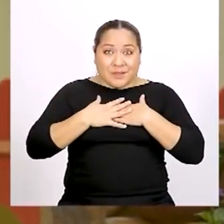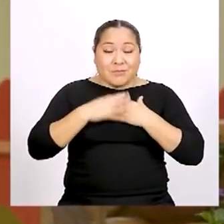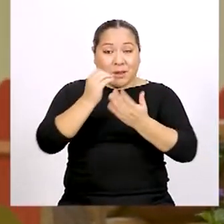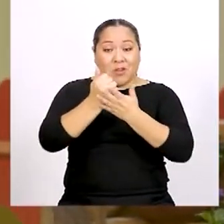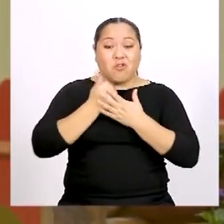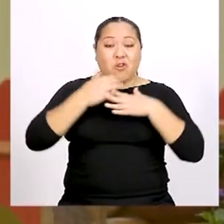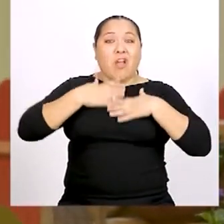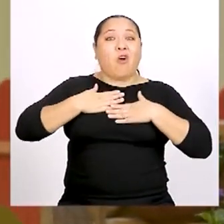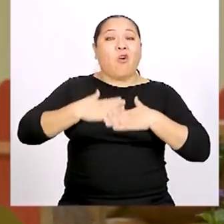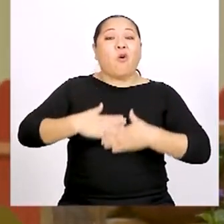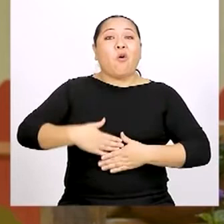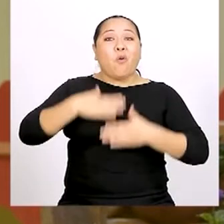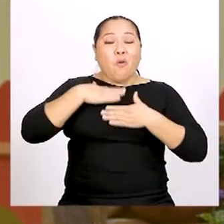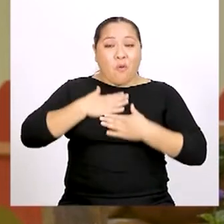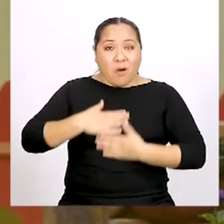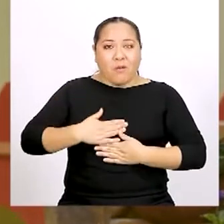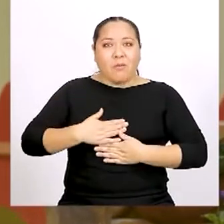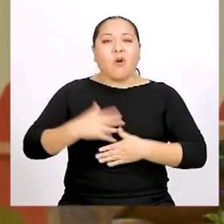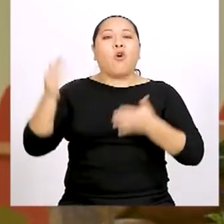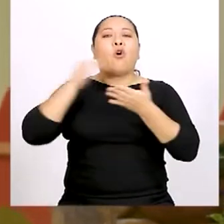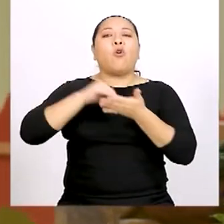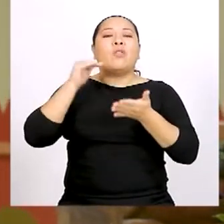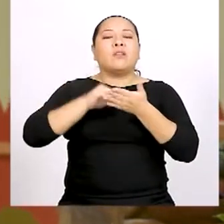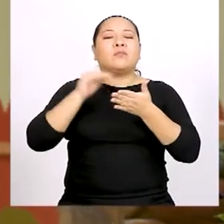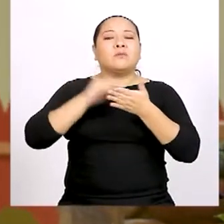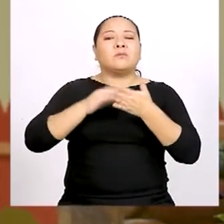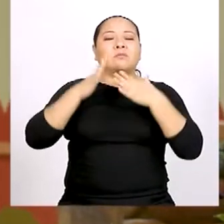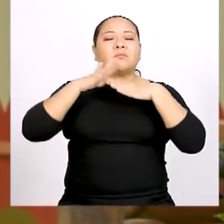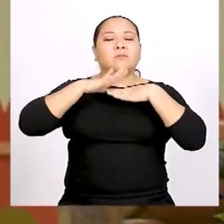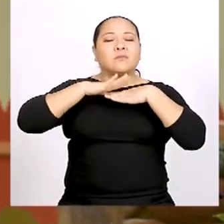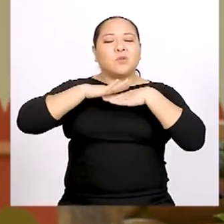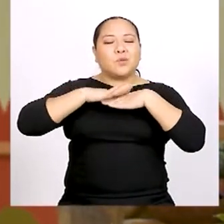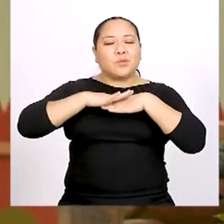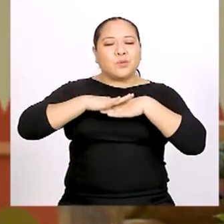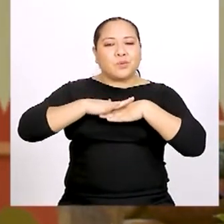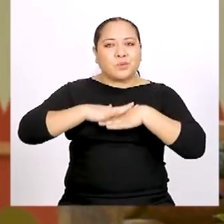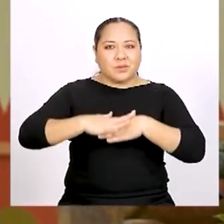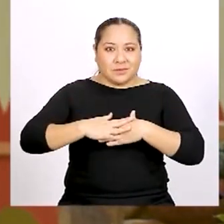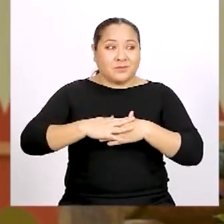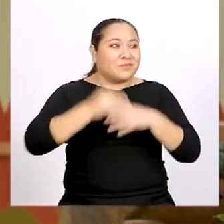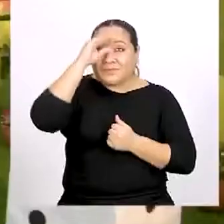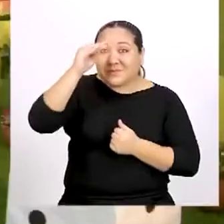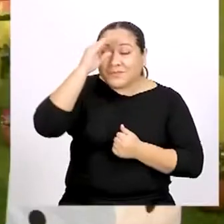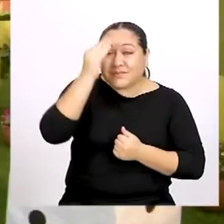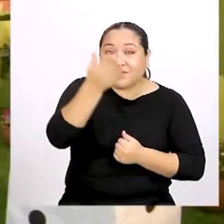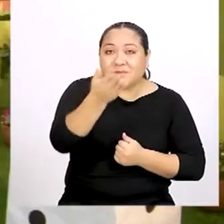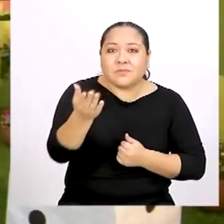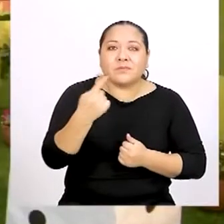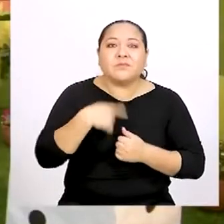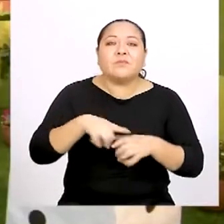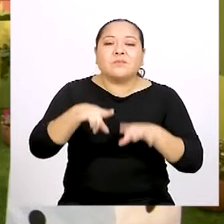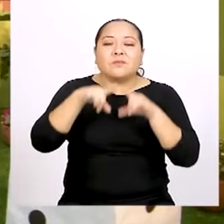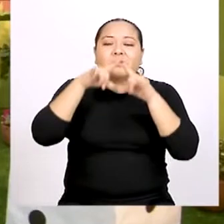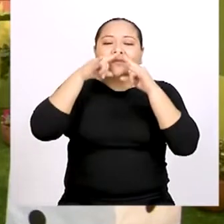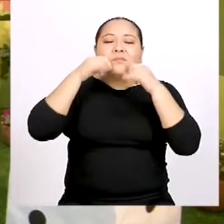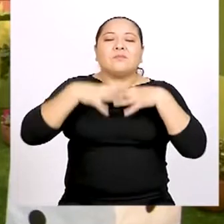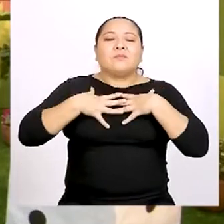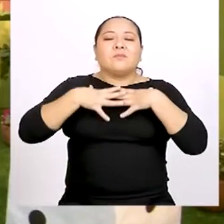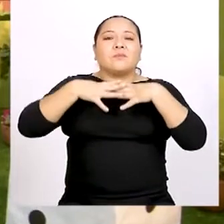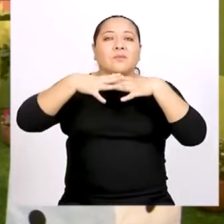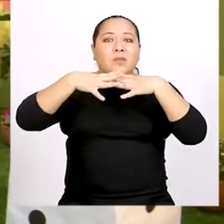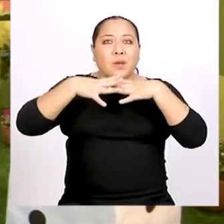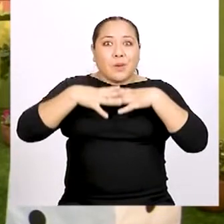profundamente para ayudar a nuestro cuerpo a volver a la calma. Niñas y niños,